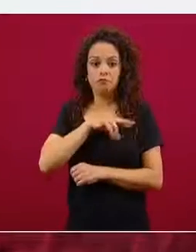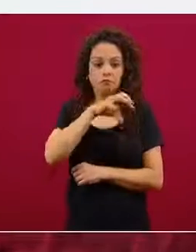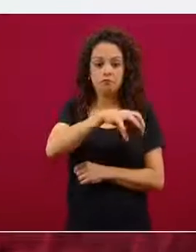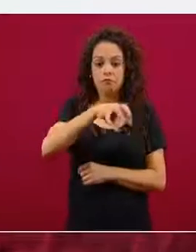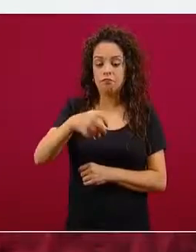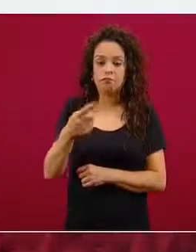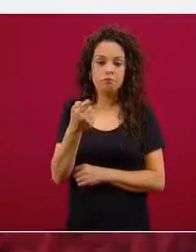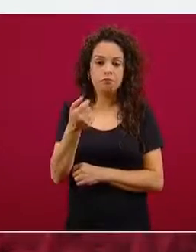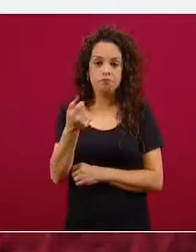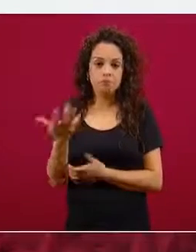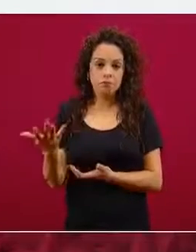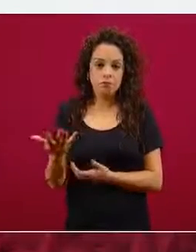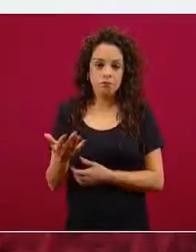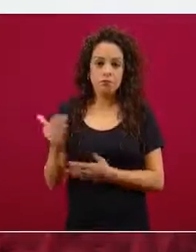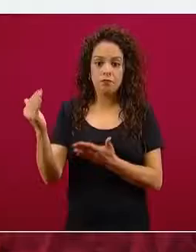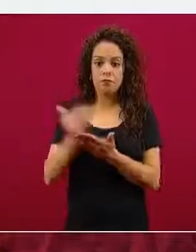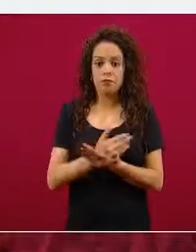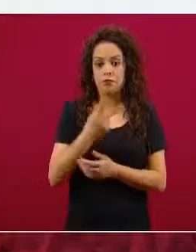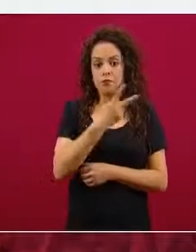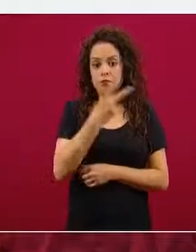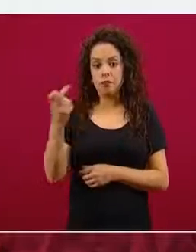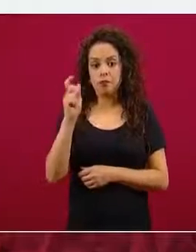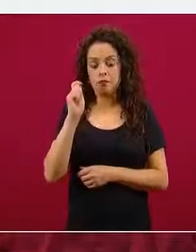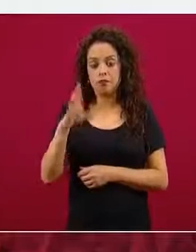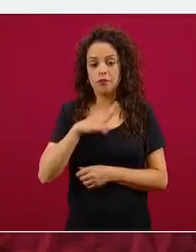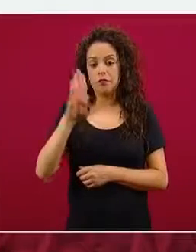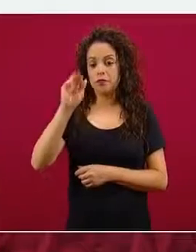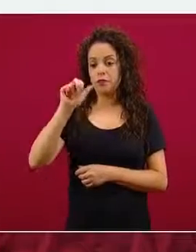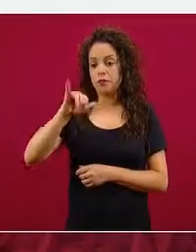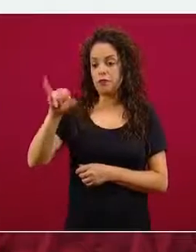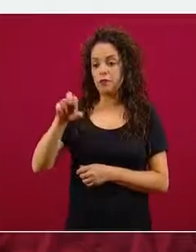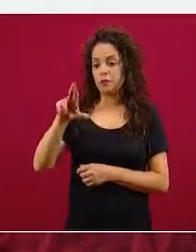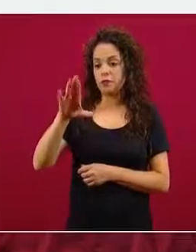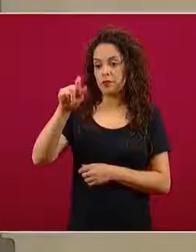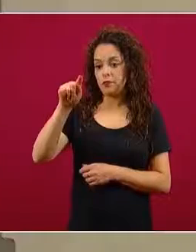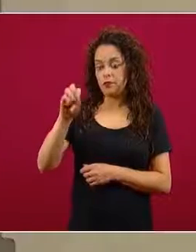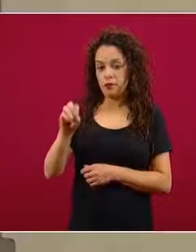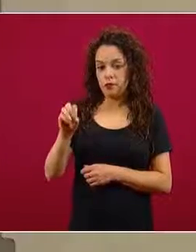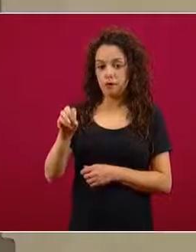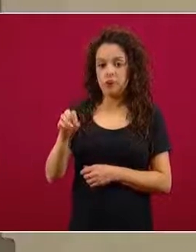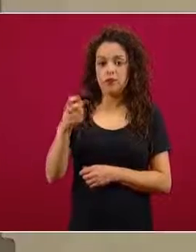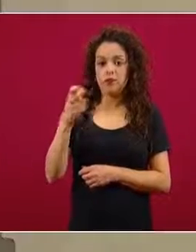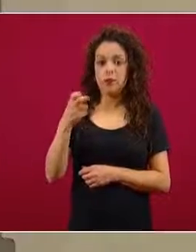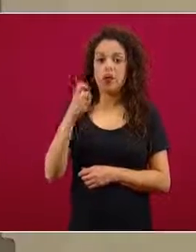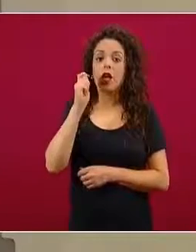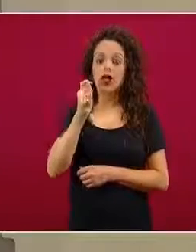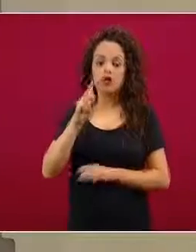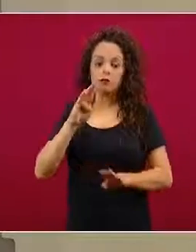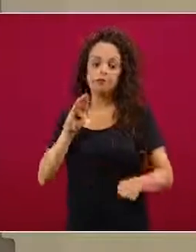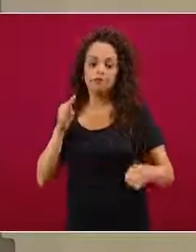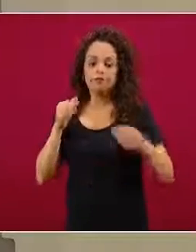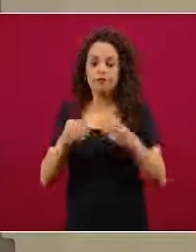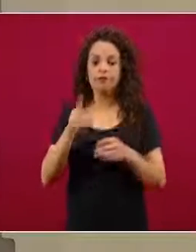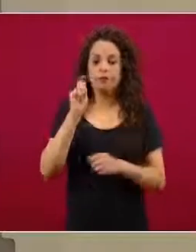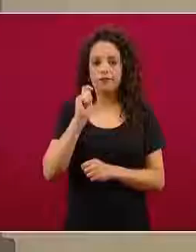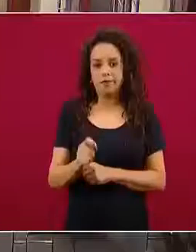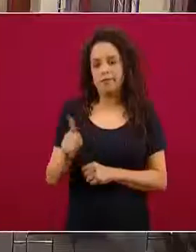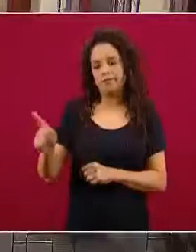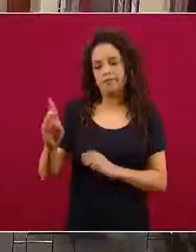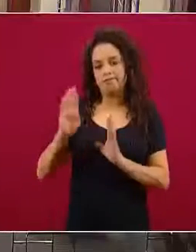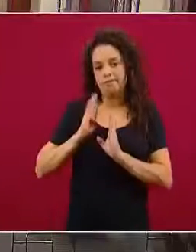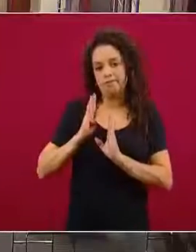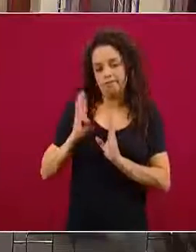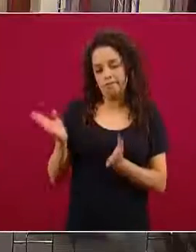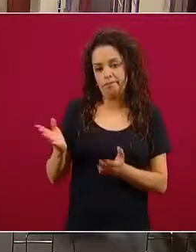algunas menos de 200 que tiene Banjército y que además, como dijimos, atiende un nicho muy específico, de manera tal que